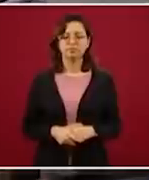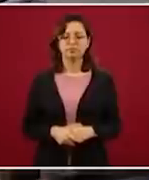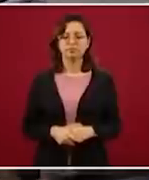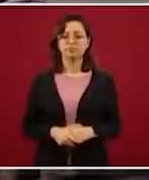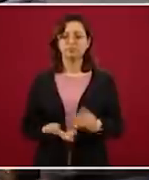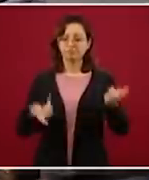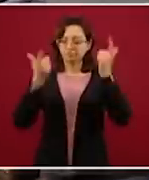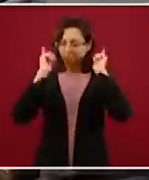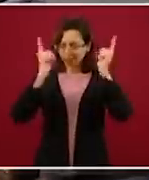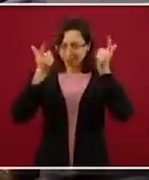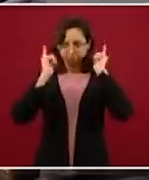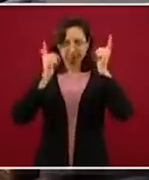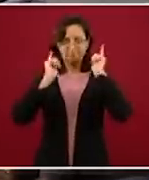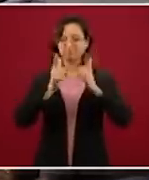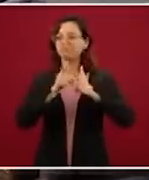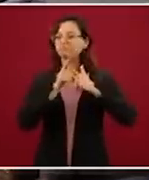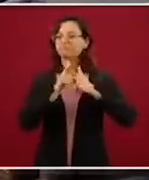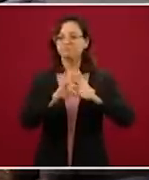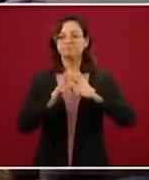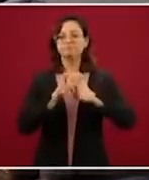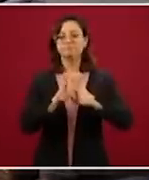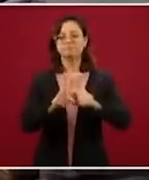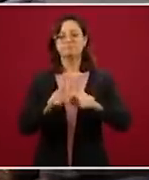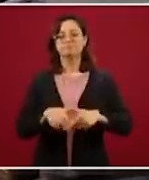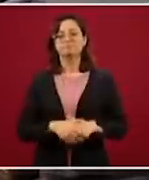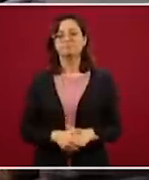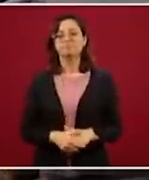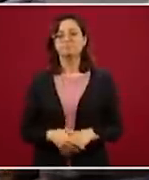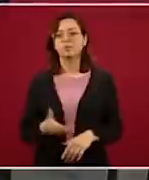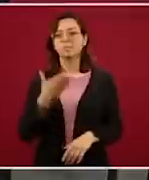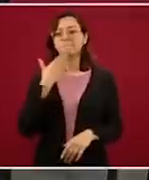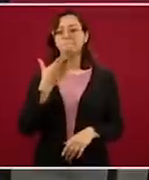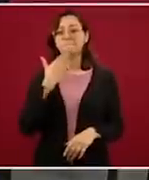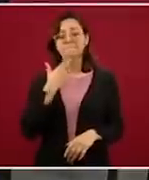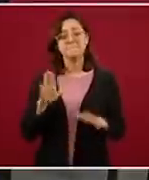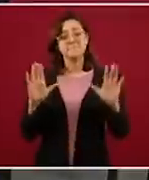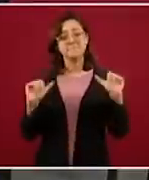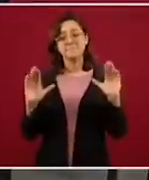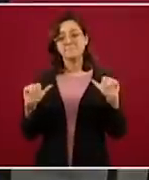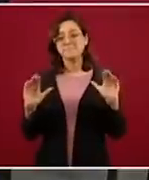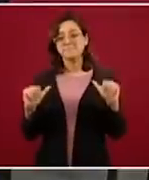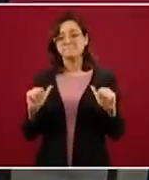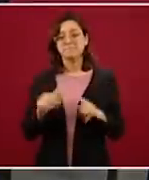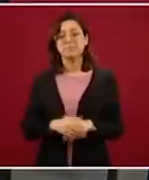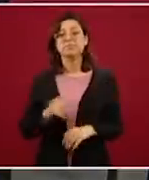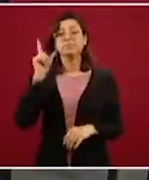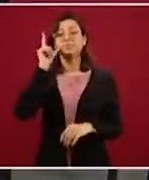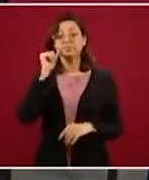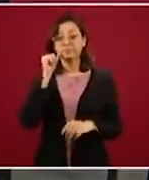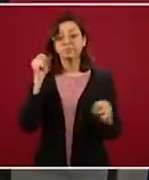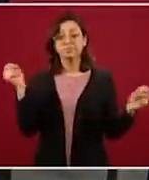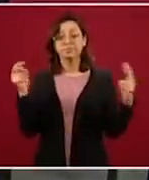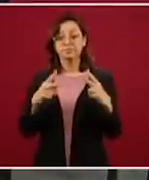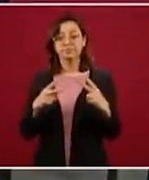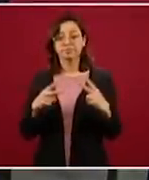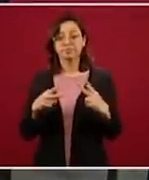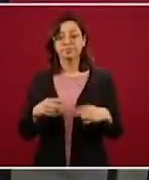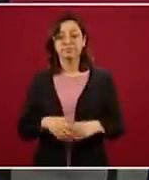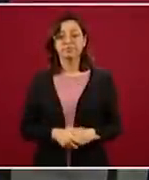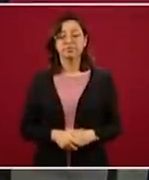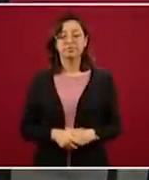Ojalá y se siga así. Muy bien. Ya nos vamos para mañana.